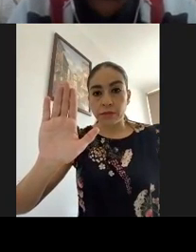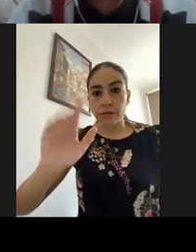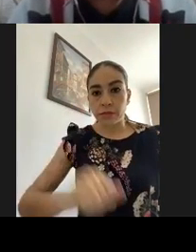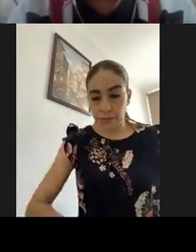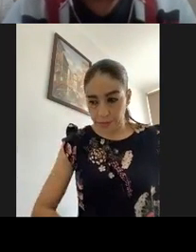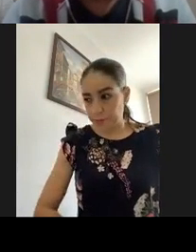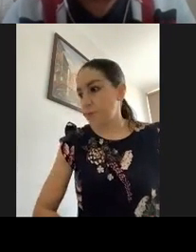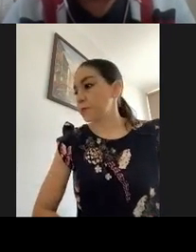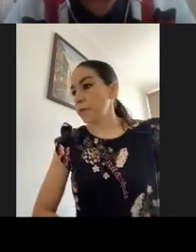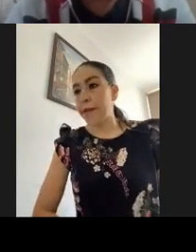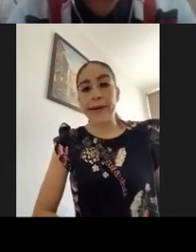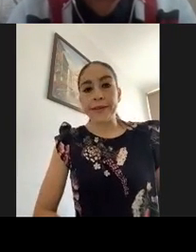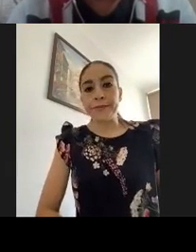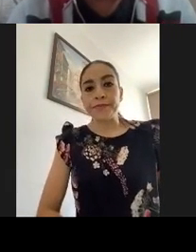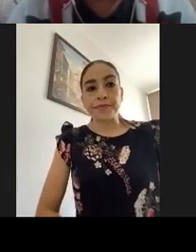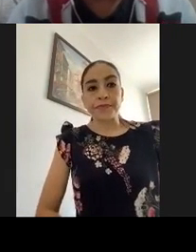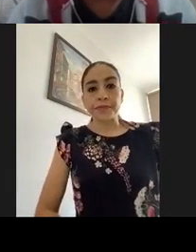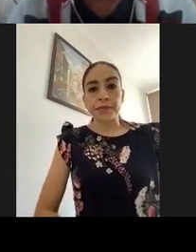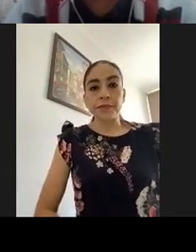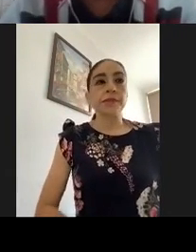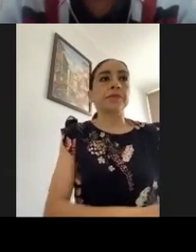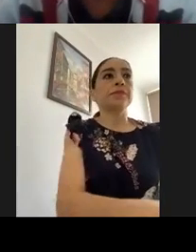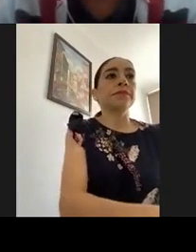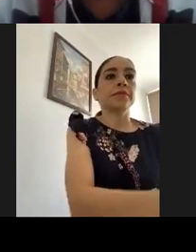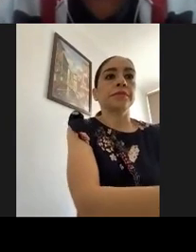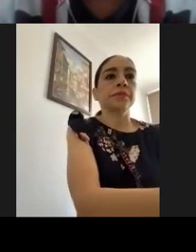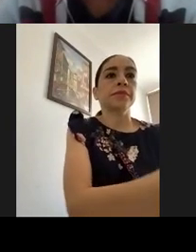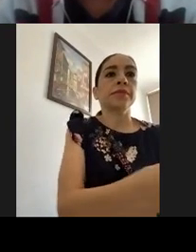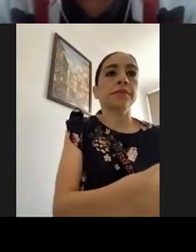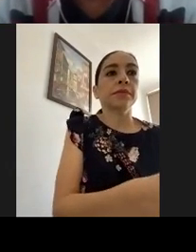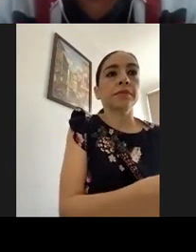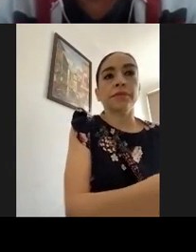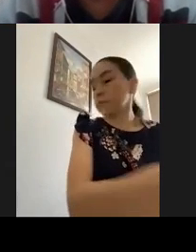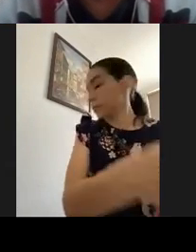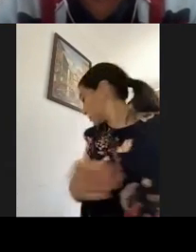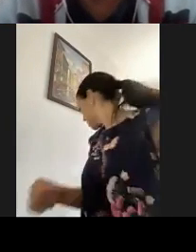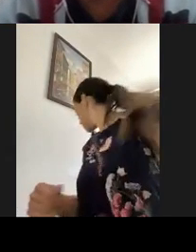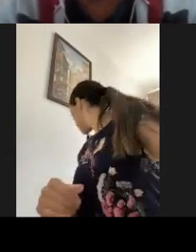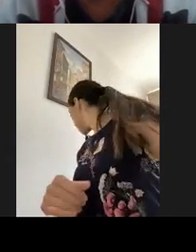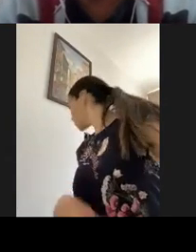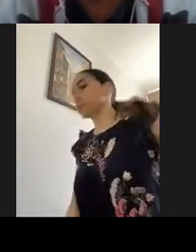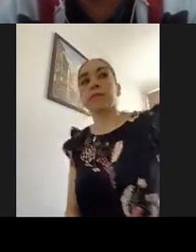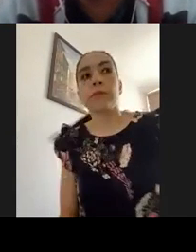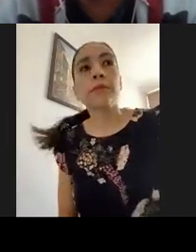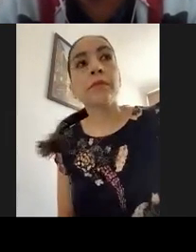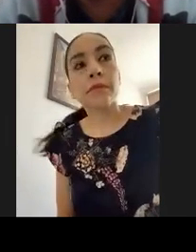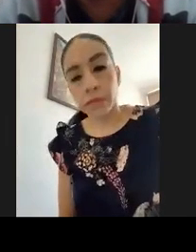Gracias. Felipe, adelante. ¿Qué tal? Muy buenas tardes a todas y a